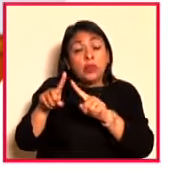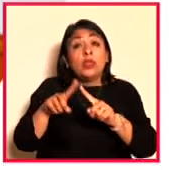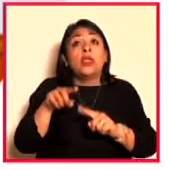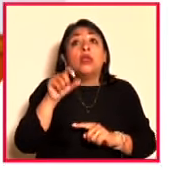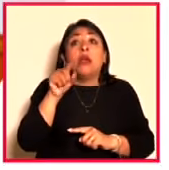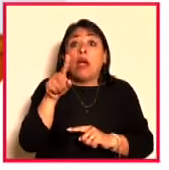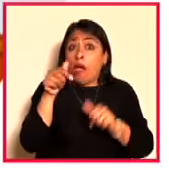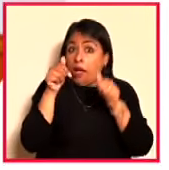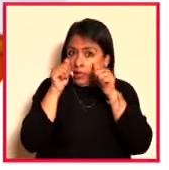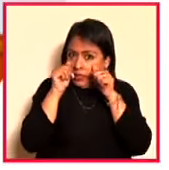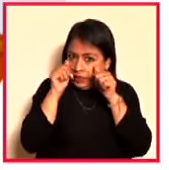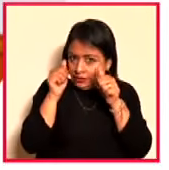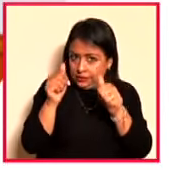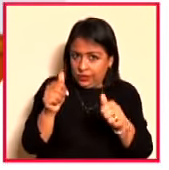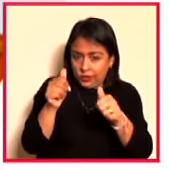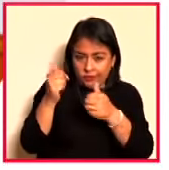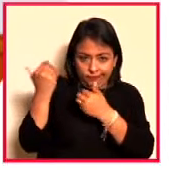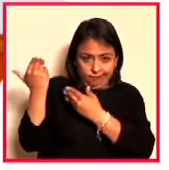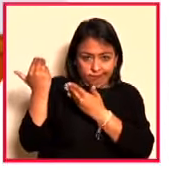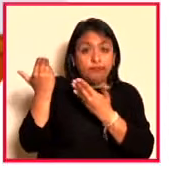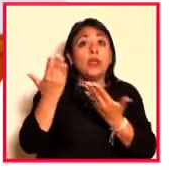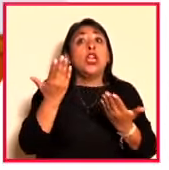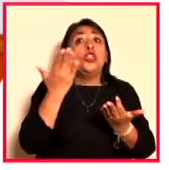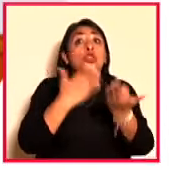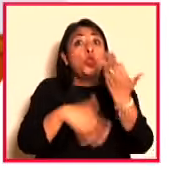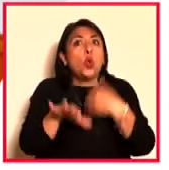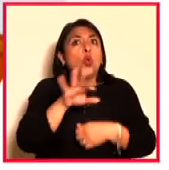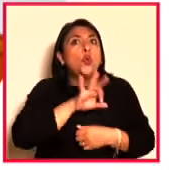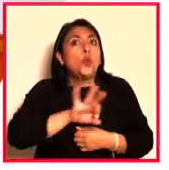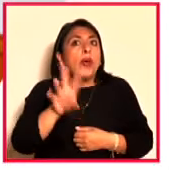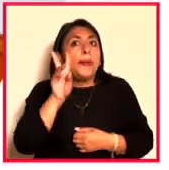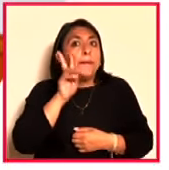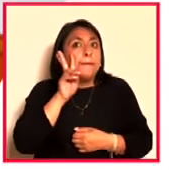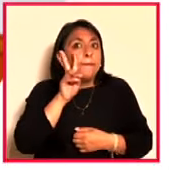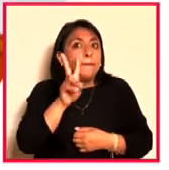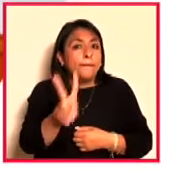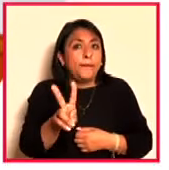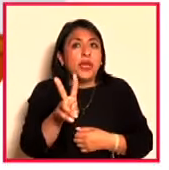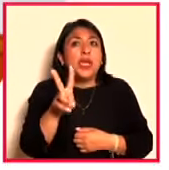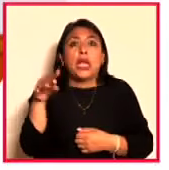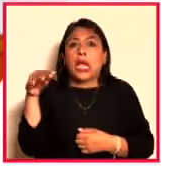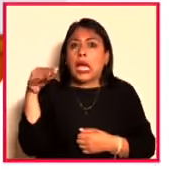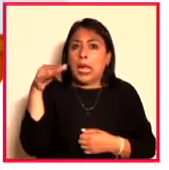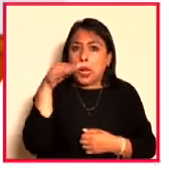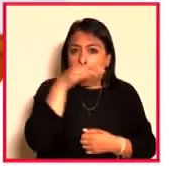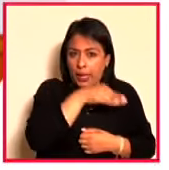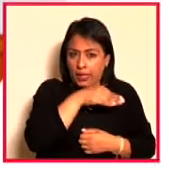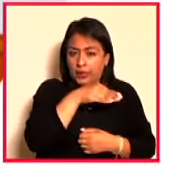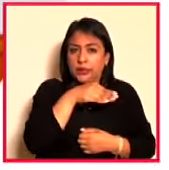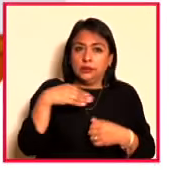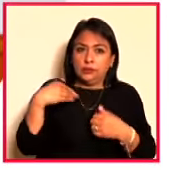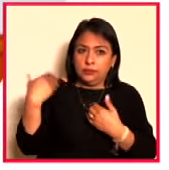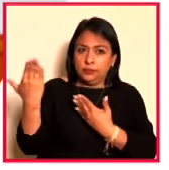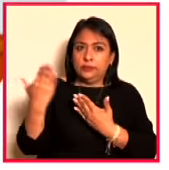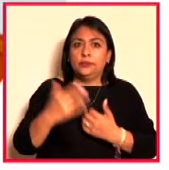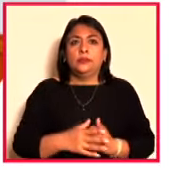mucha, mucha atención. Todos podrán verse de manera gratuita. Vamos con más.